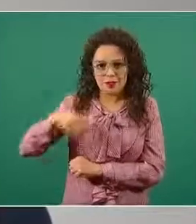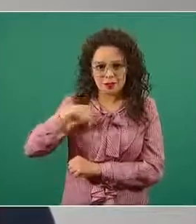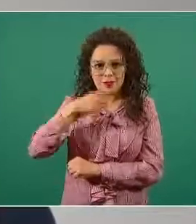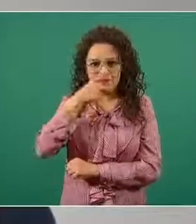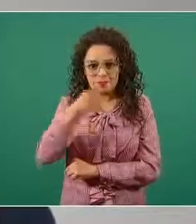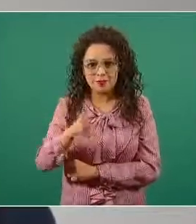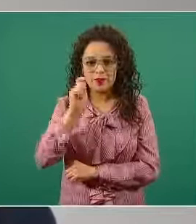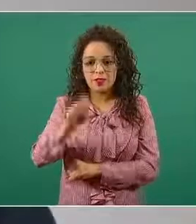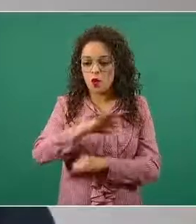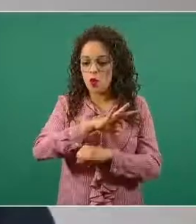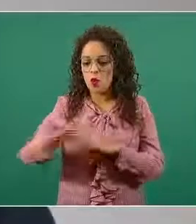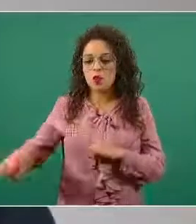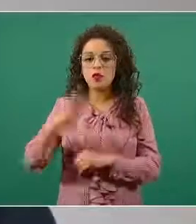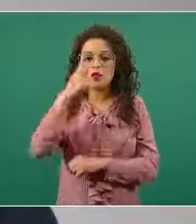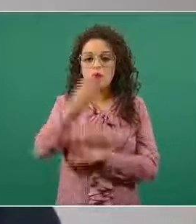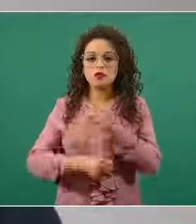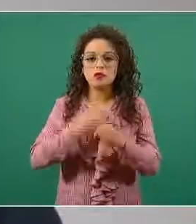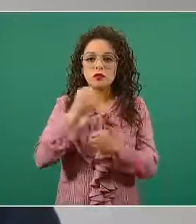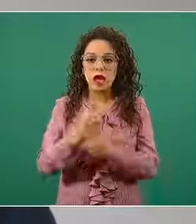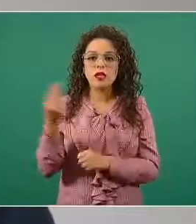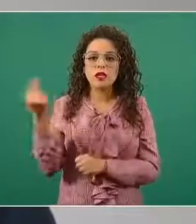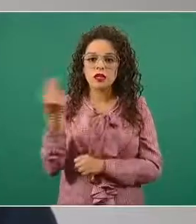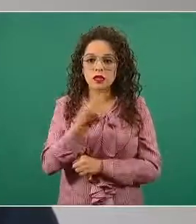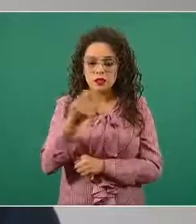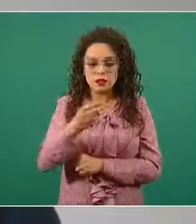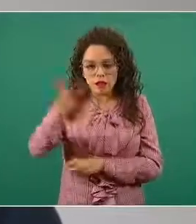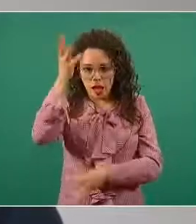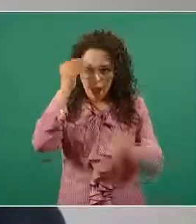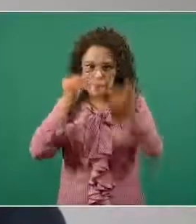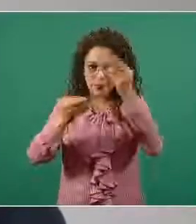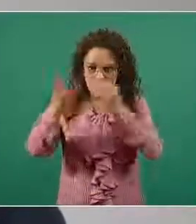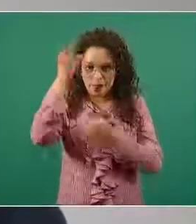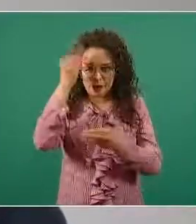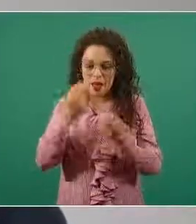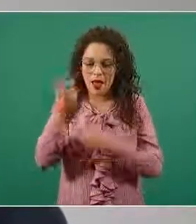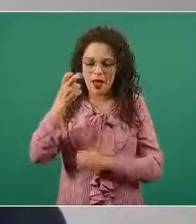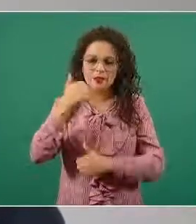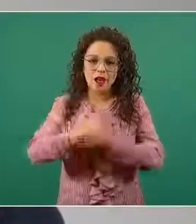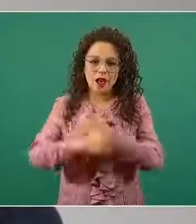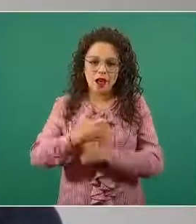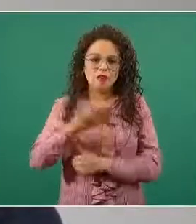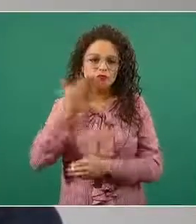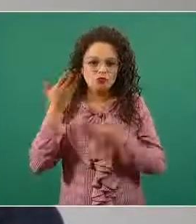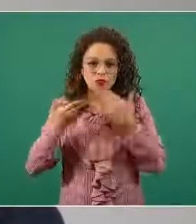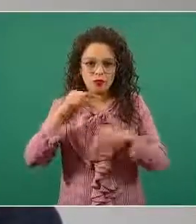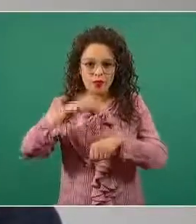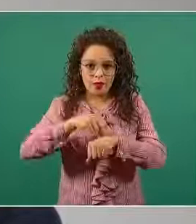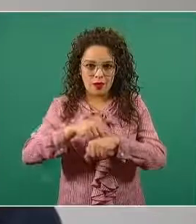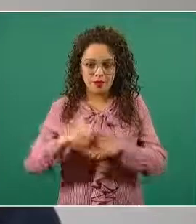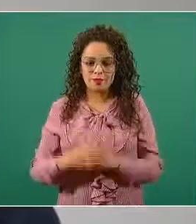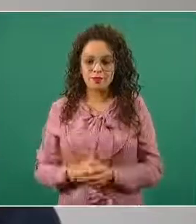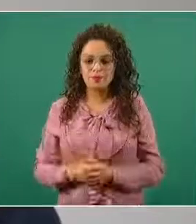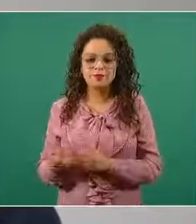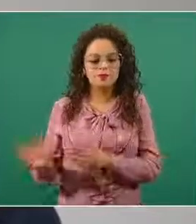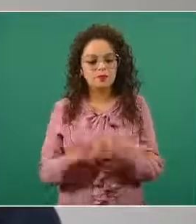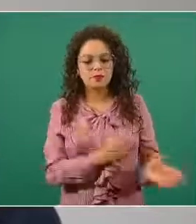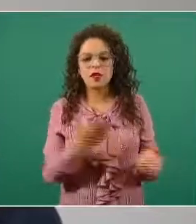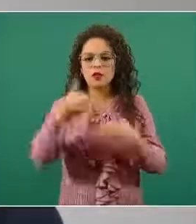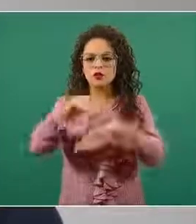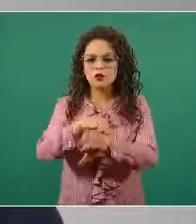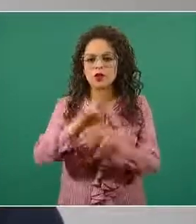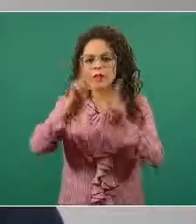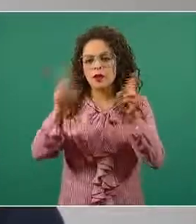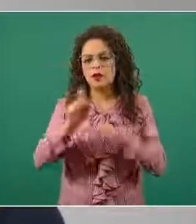los últimos años de la medicina. En relación a la vacuna que llegó el día de hoy, estamos